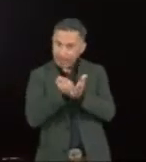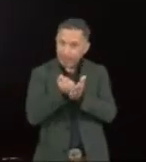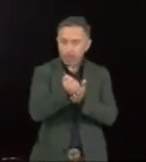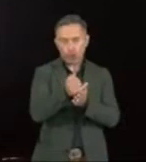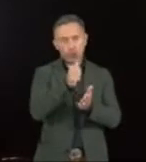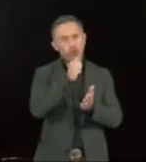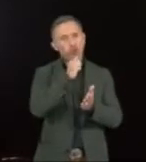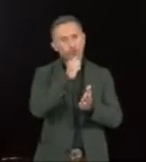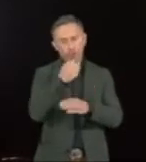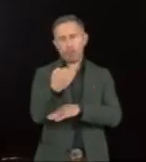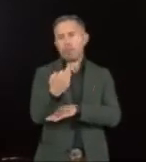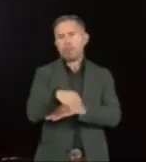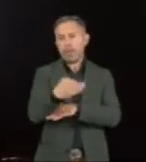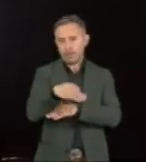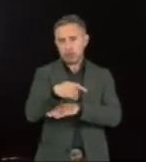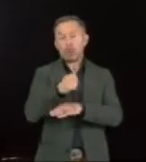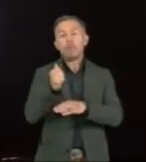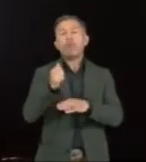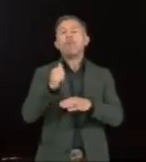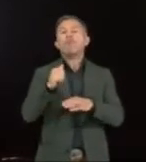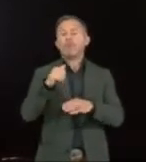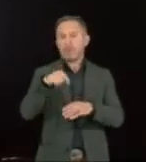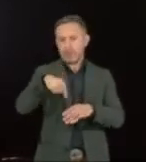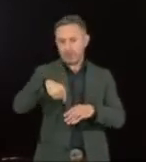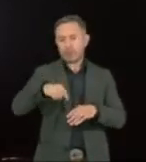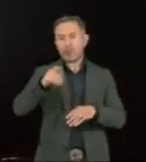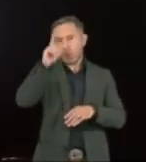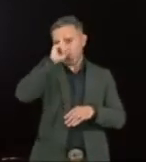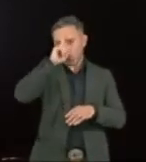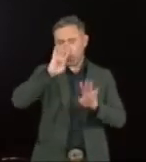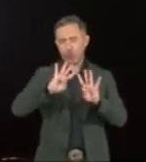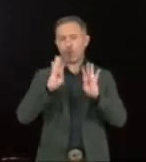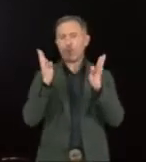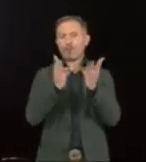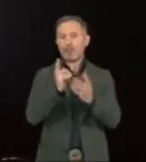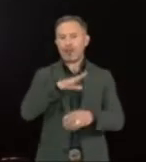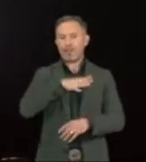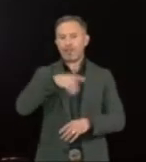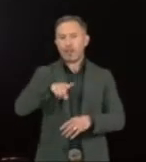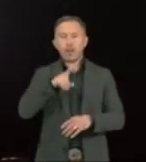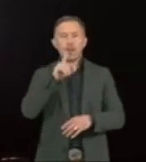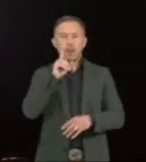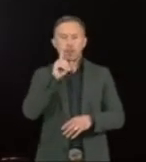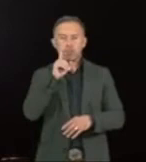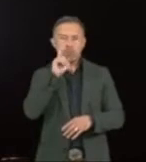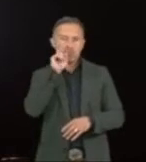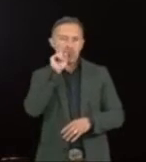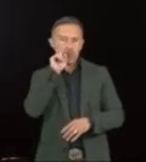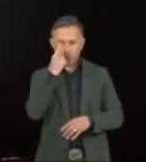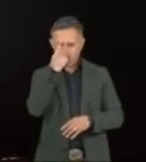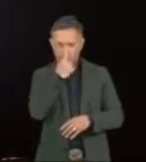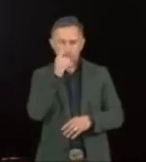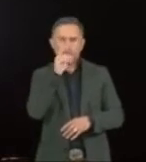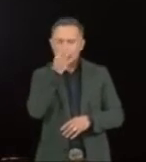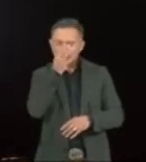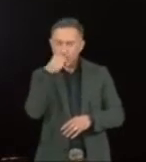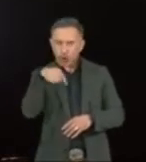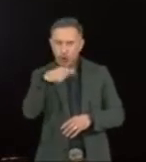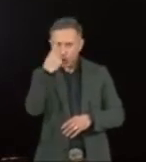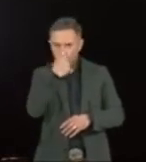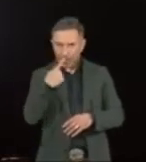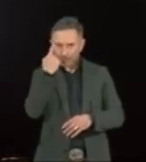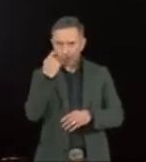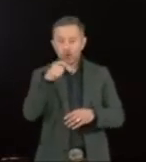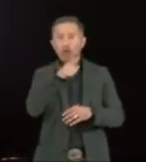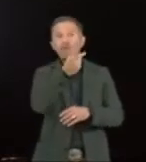mandato mismos que daremos a conocer en este consejo general en las próximas horas en cuanto hayan concluido los cómputos legales que se están realizando